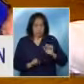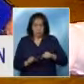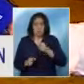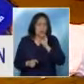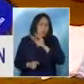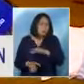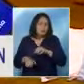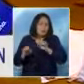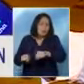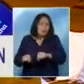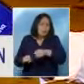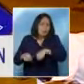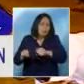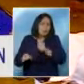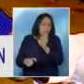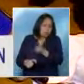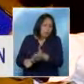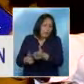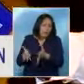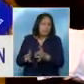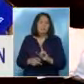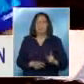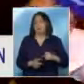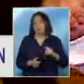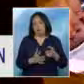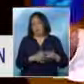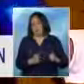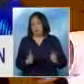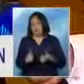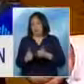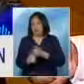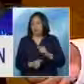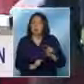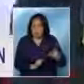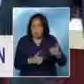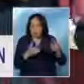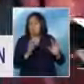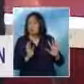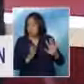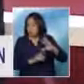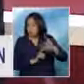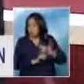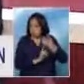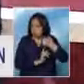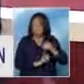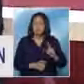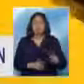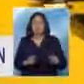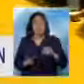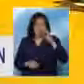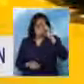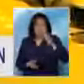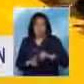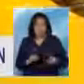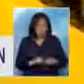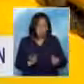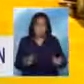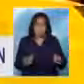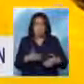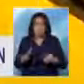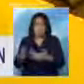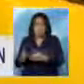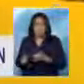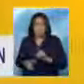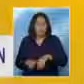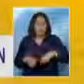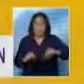estacionen y no, y lo que ocasionó una persecución, ¿no? Presuntos raqueteros. Claro. La policía cerró además la calle, logrando retener las motos